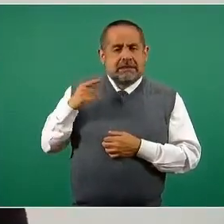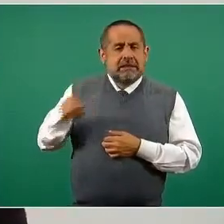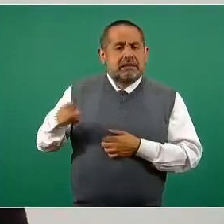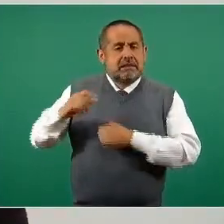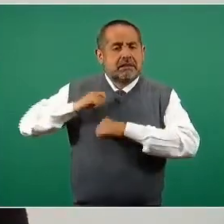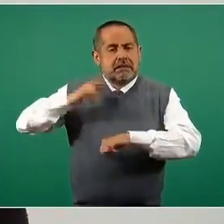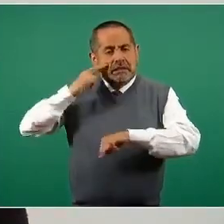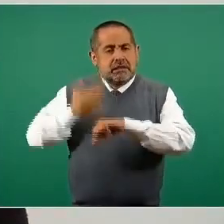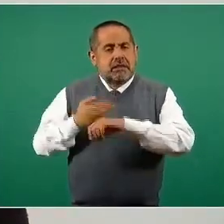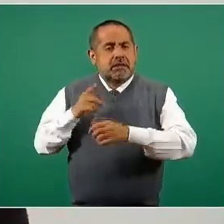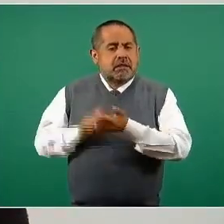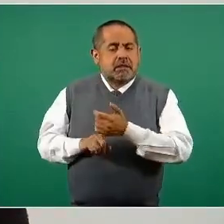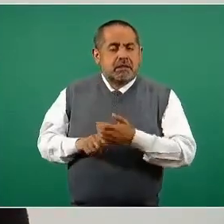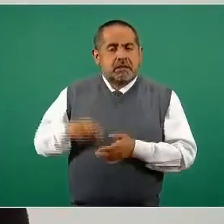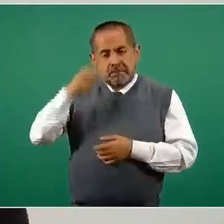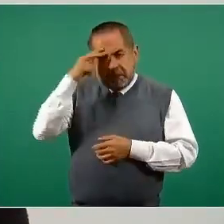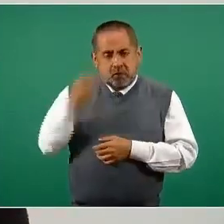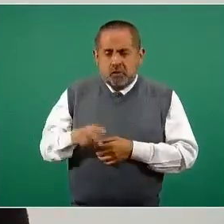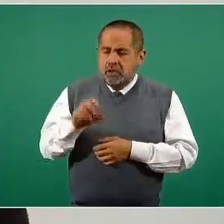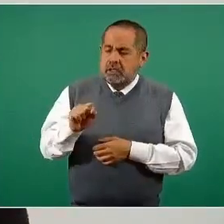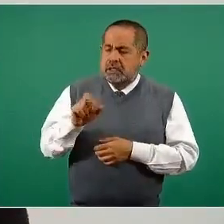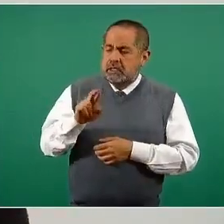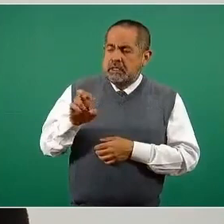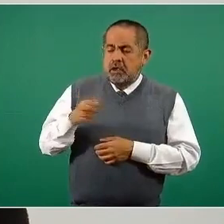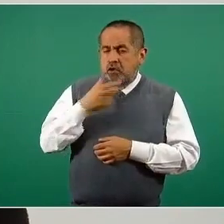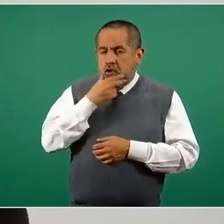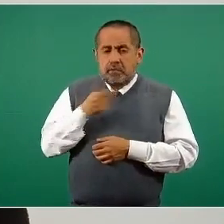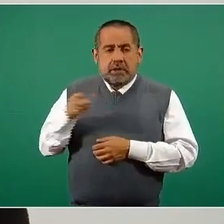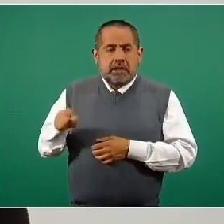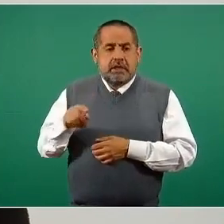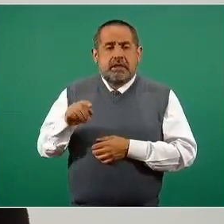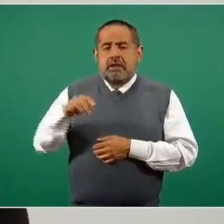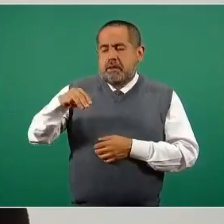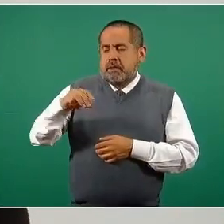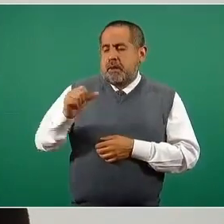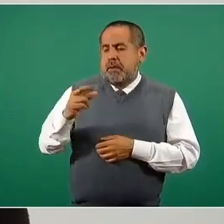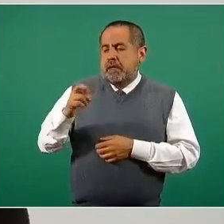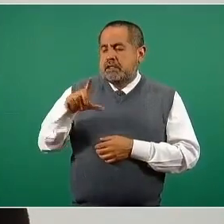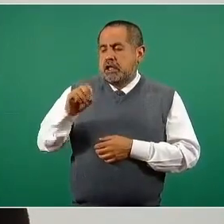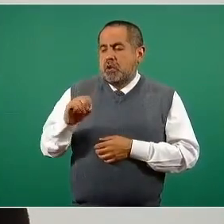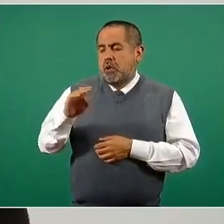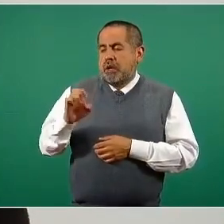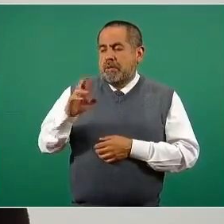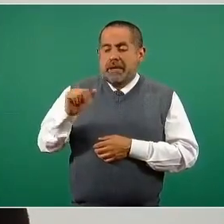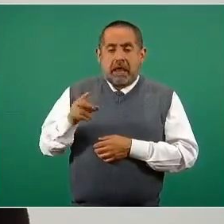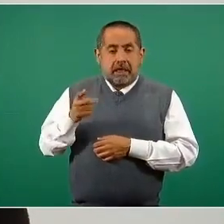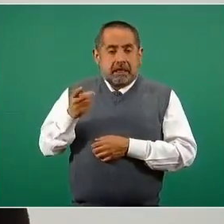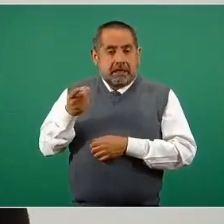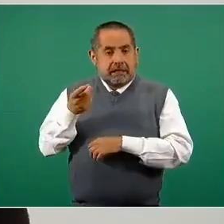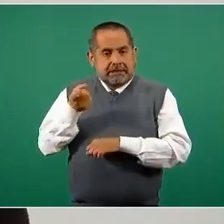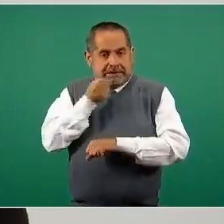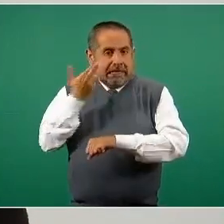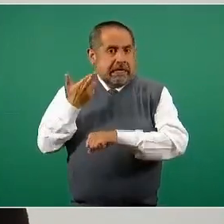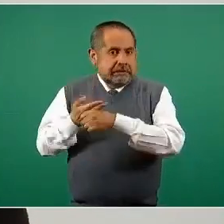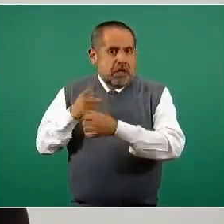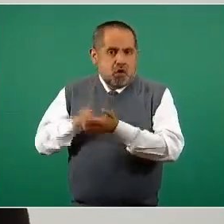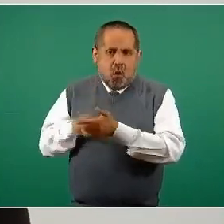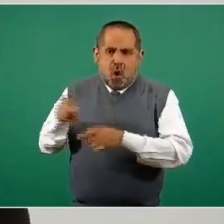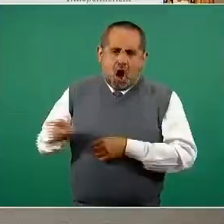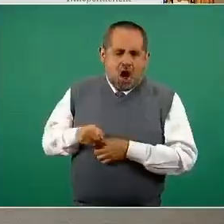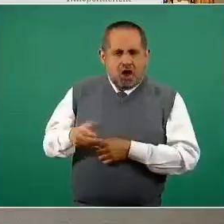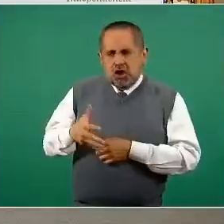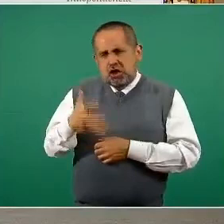el canciller de México, el general Marcelo Ebrard Casaubon, en donde hizo un llamado